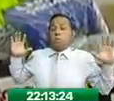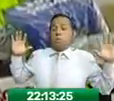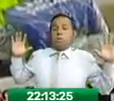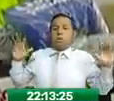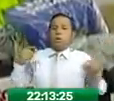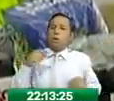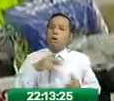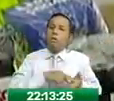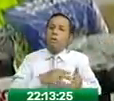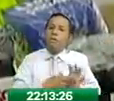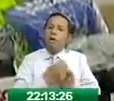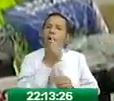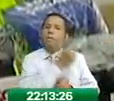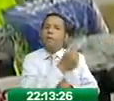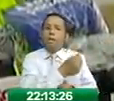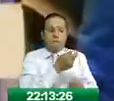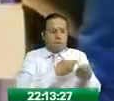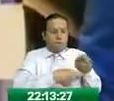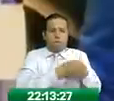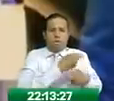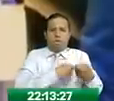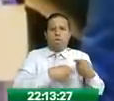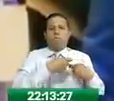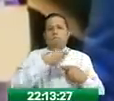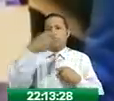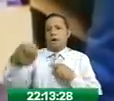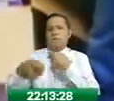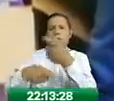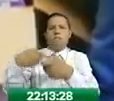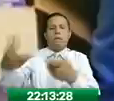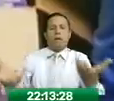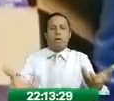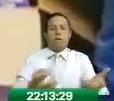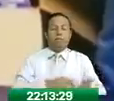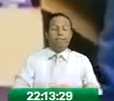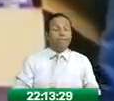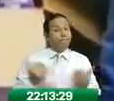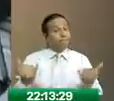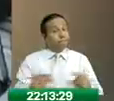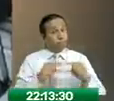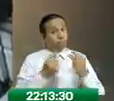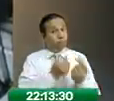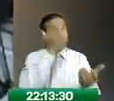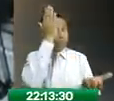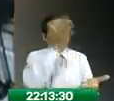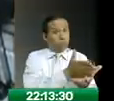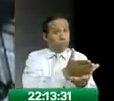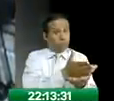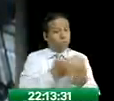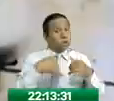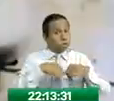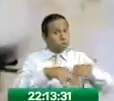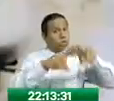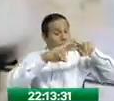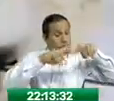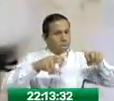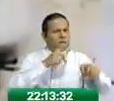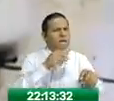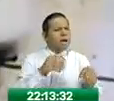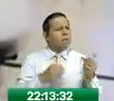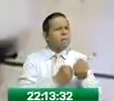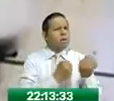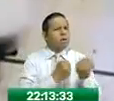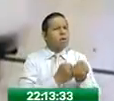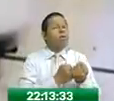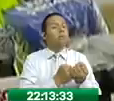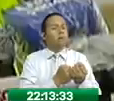ellos ayudaban a tramitar. Así se pudo desarticular esta organización delictiva y se investiga quiénes más estarían involucrados.